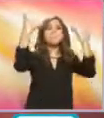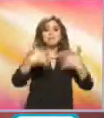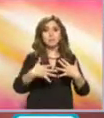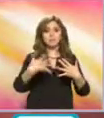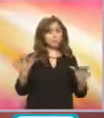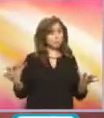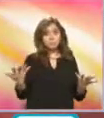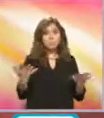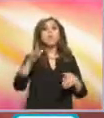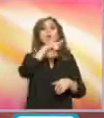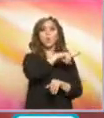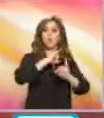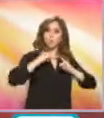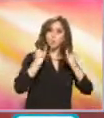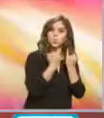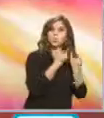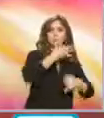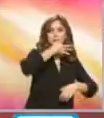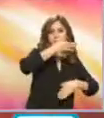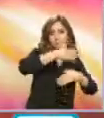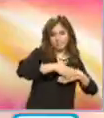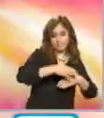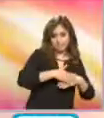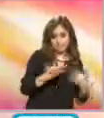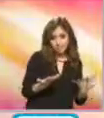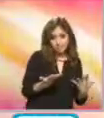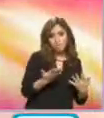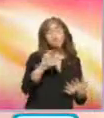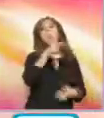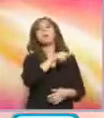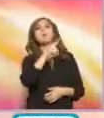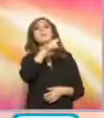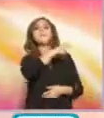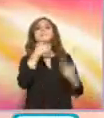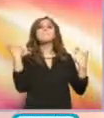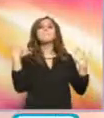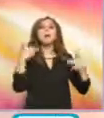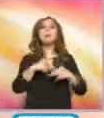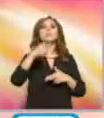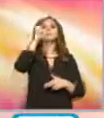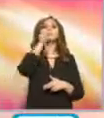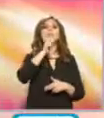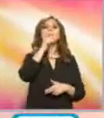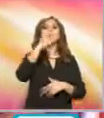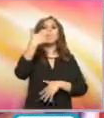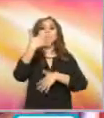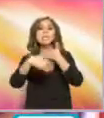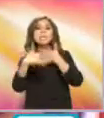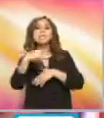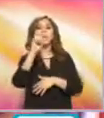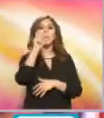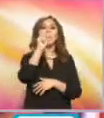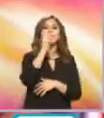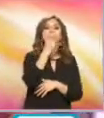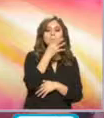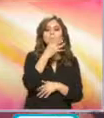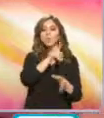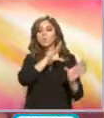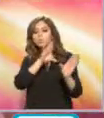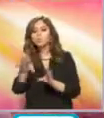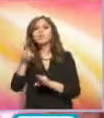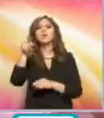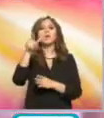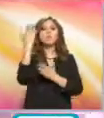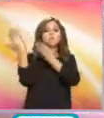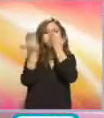siempre 15 minutos de lectura porque es necesario que el niño fluya en su lectura y esto le va a ayudar. O matemáticas, operaciones.